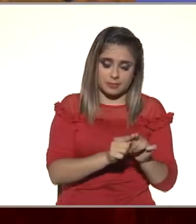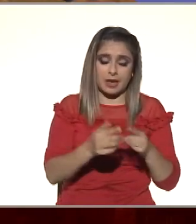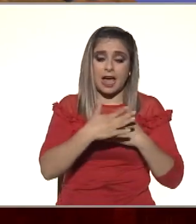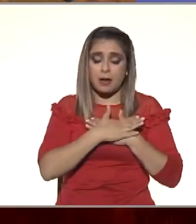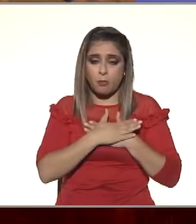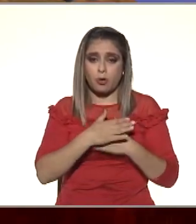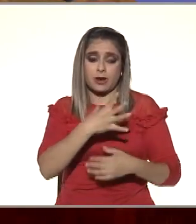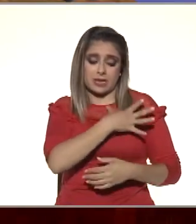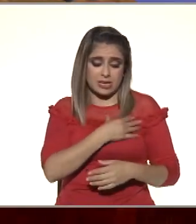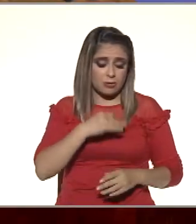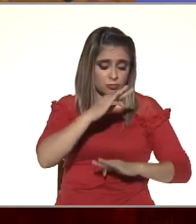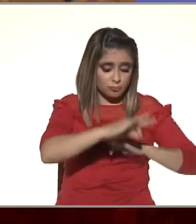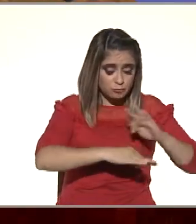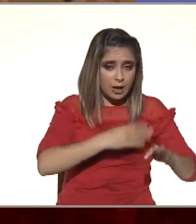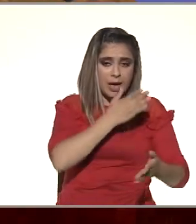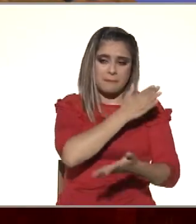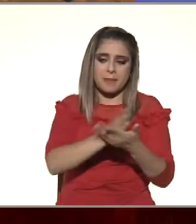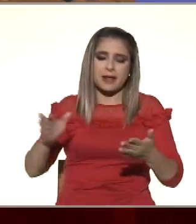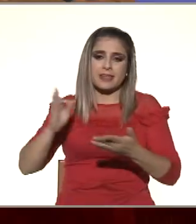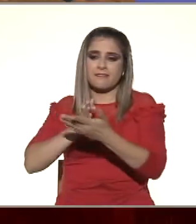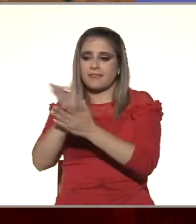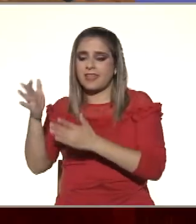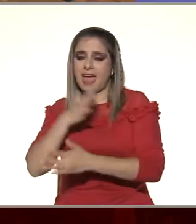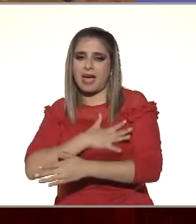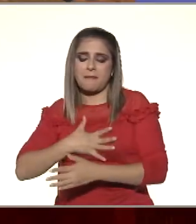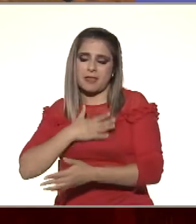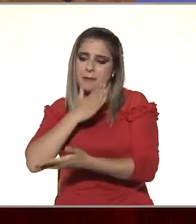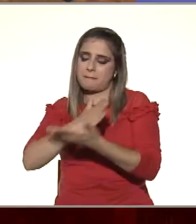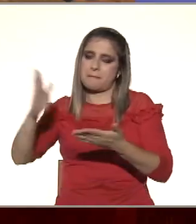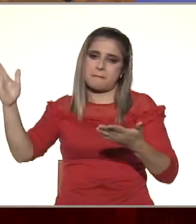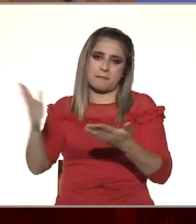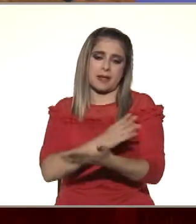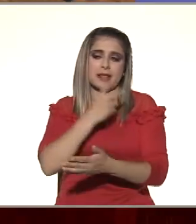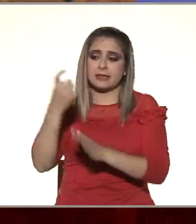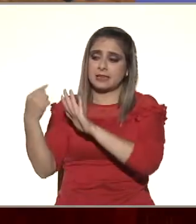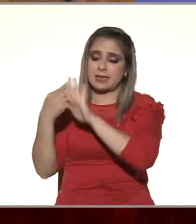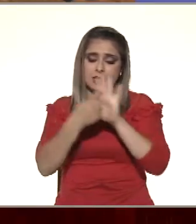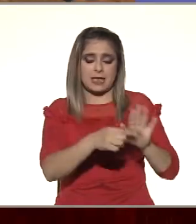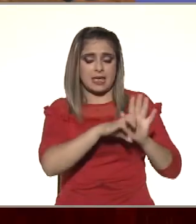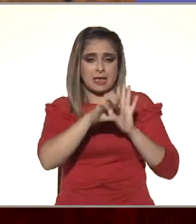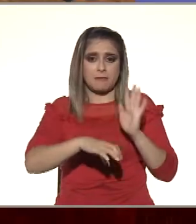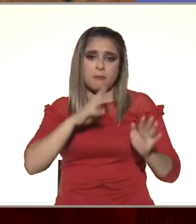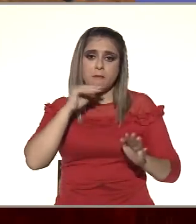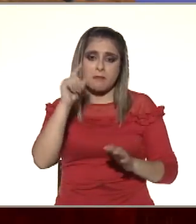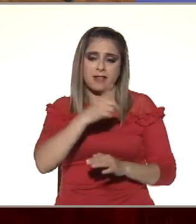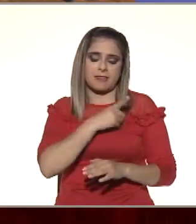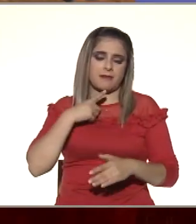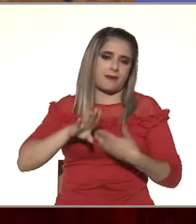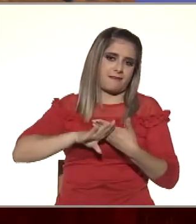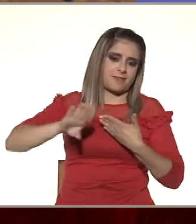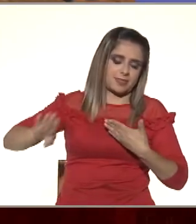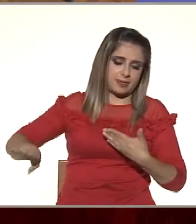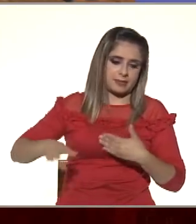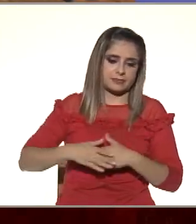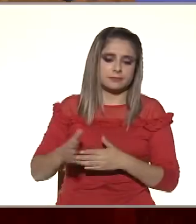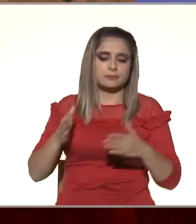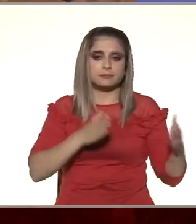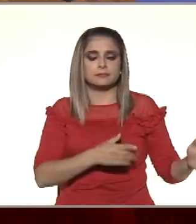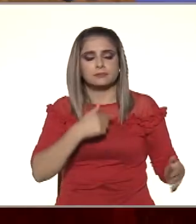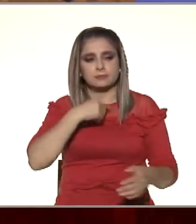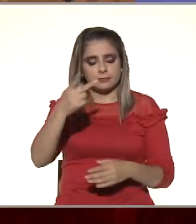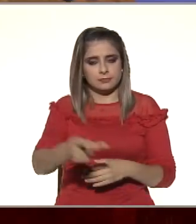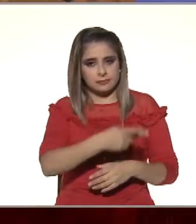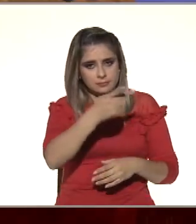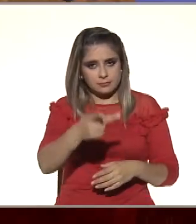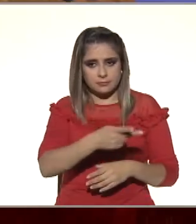es aparte de los actos de infidelidad y hay que cuidar los malos ejemplos que les damos. Y también nos llega una pregunta. En realidad